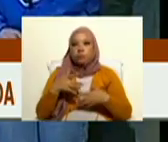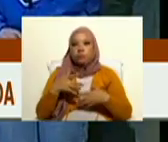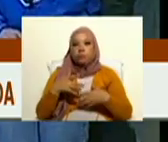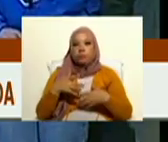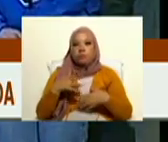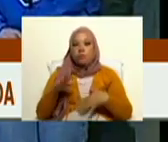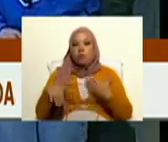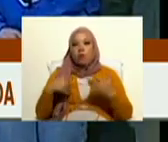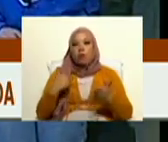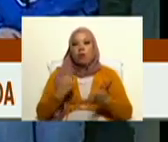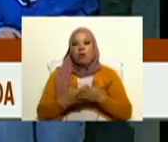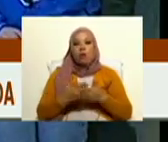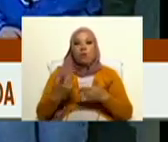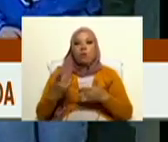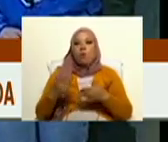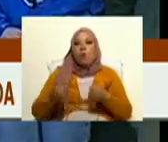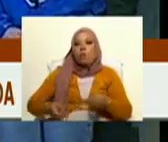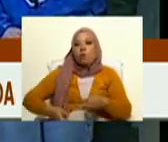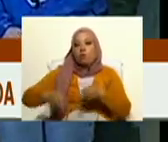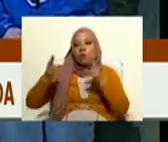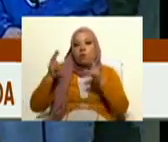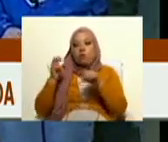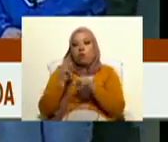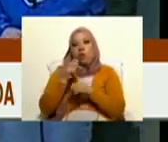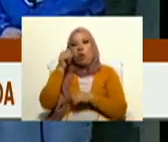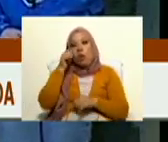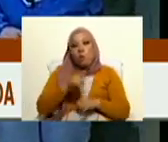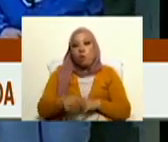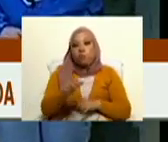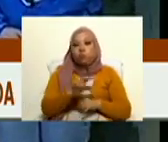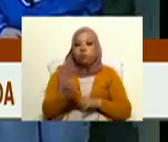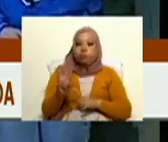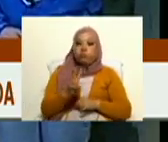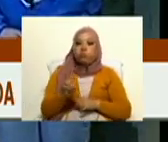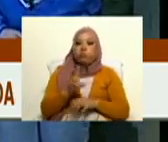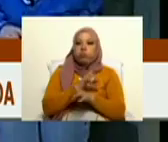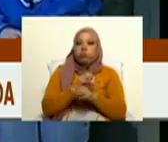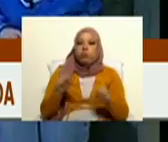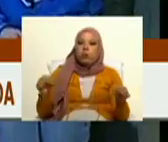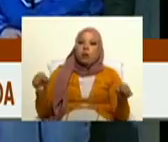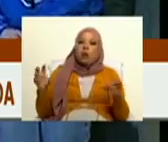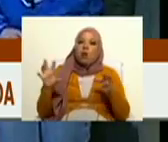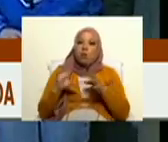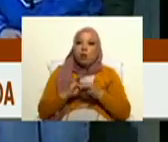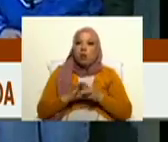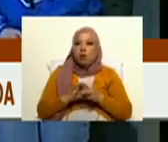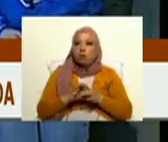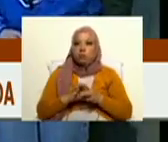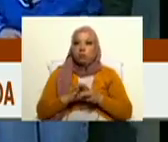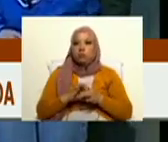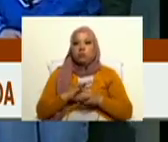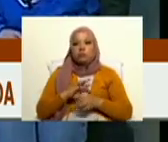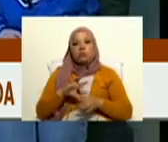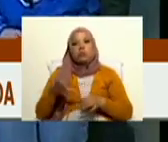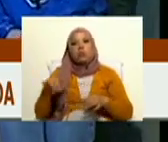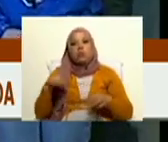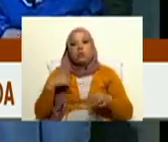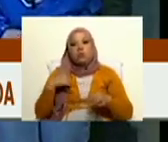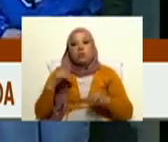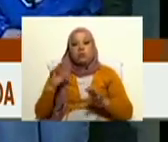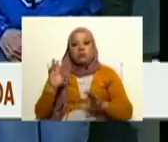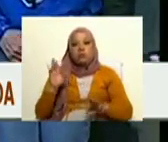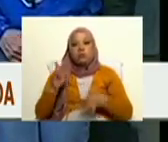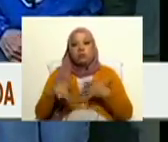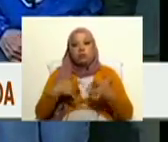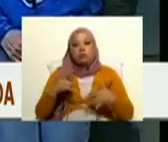no de esta confrontación, de esta oportunidad que tiene el país de consolidar esa unidad, nosotros debe